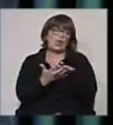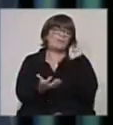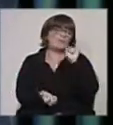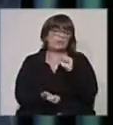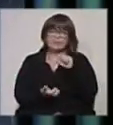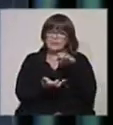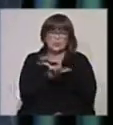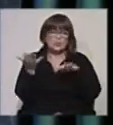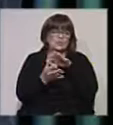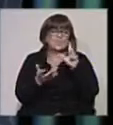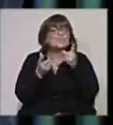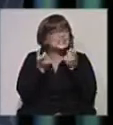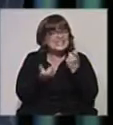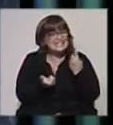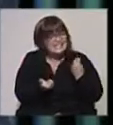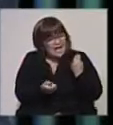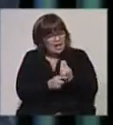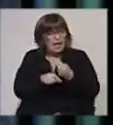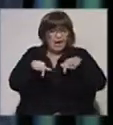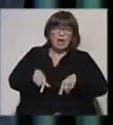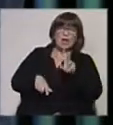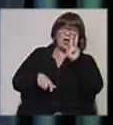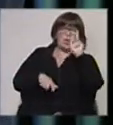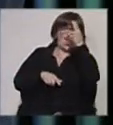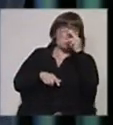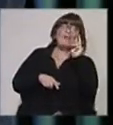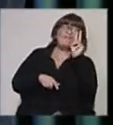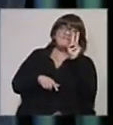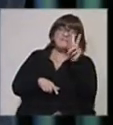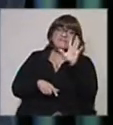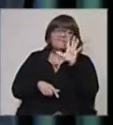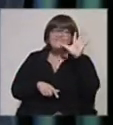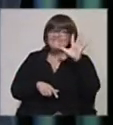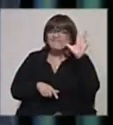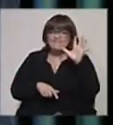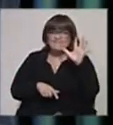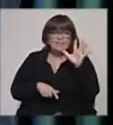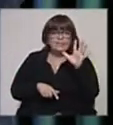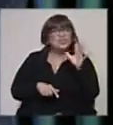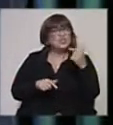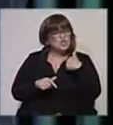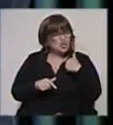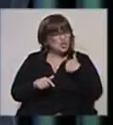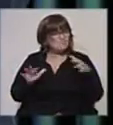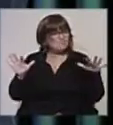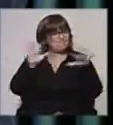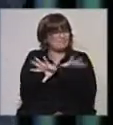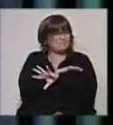yo, estando en Uruguay, antes de irme a trabajar en el exterior, pequé mucho, porque yo era de los que